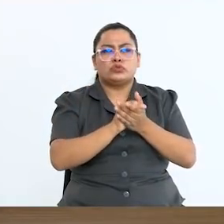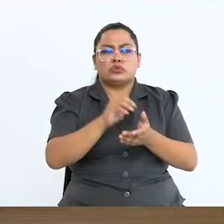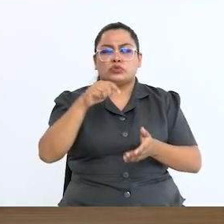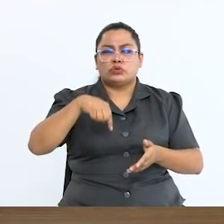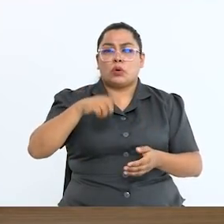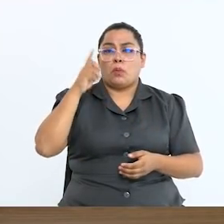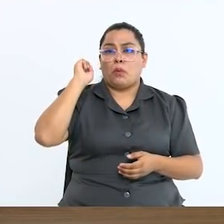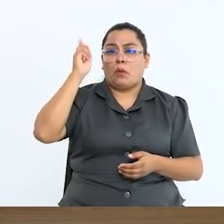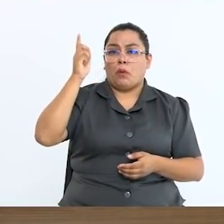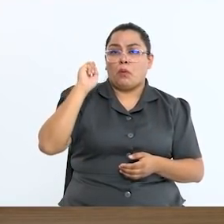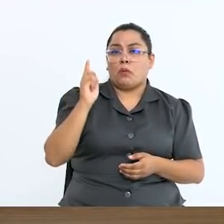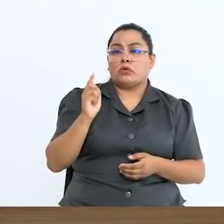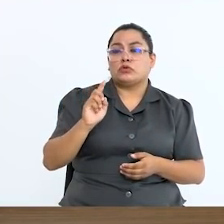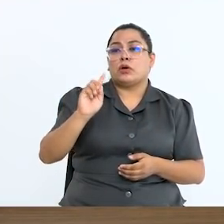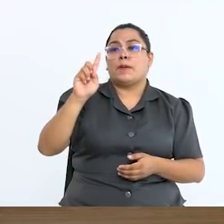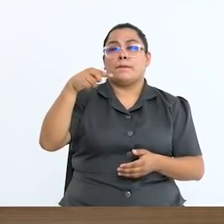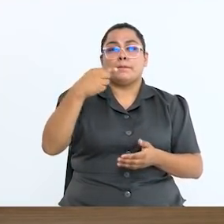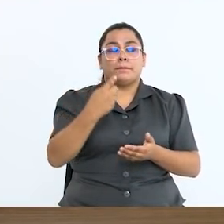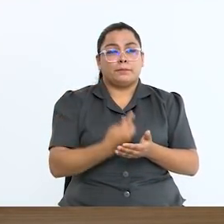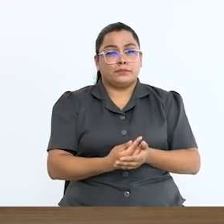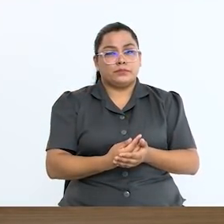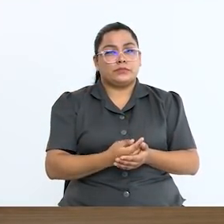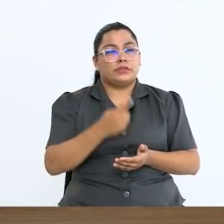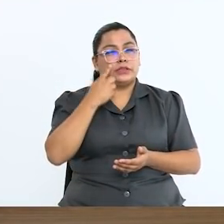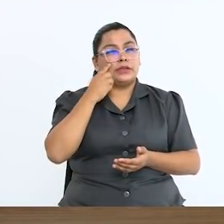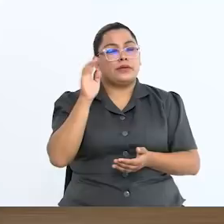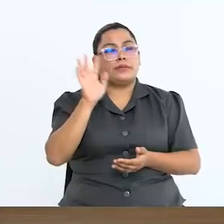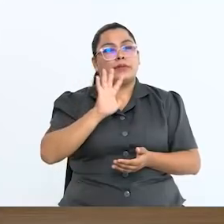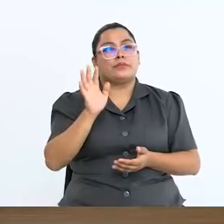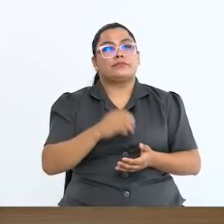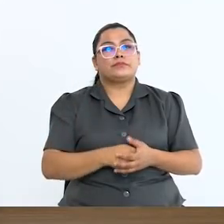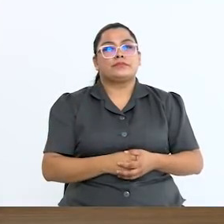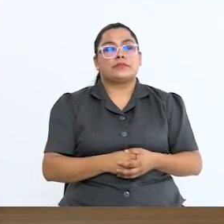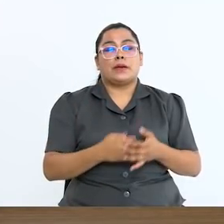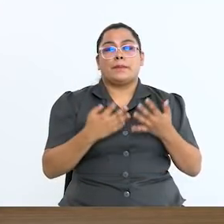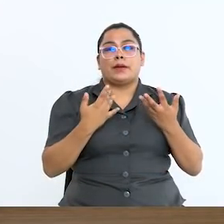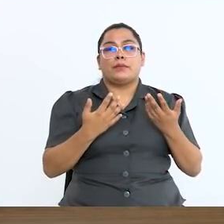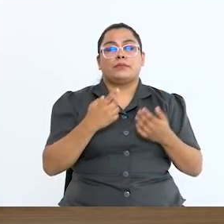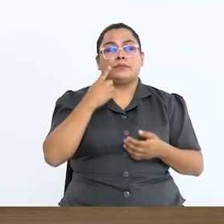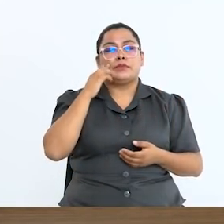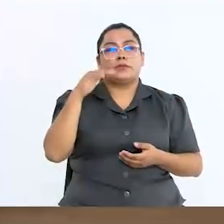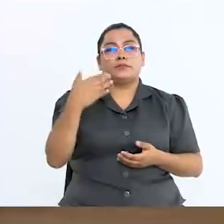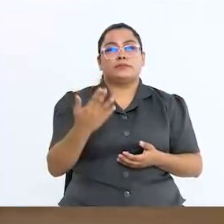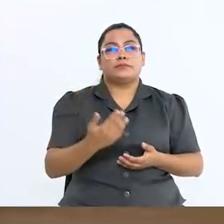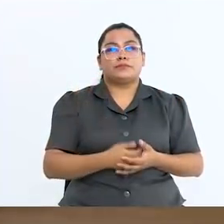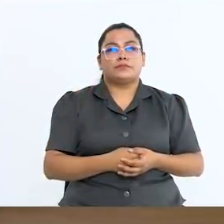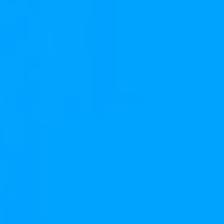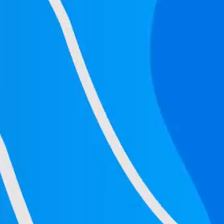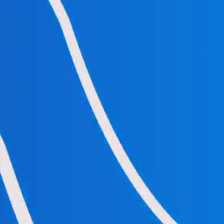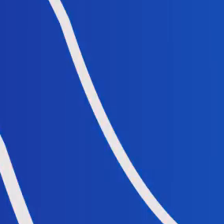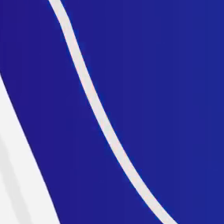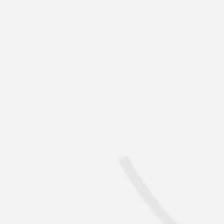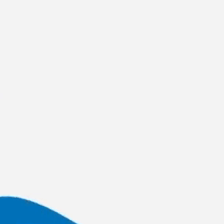Ha sido un gusto estar con los maestros y maestras de primer grado. Hasta la próxima jornada. Los esperamos.